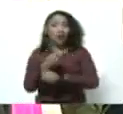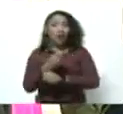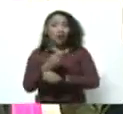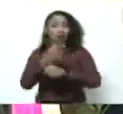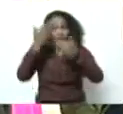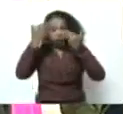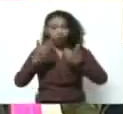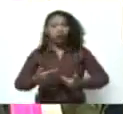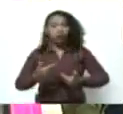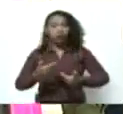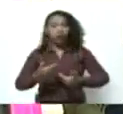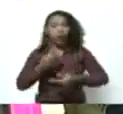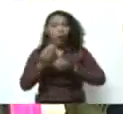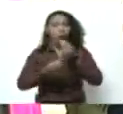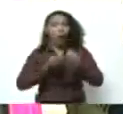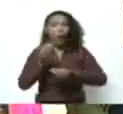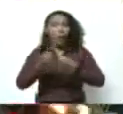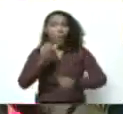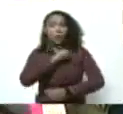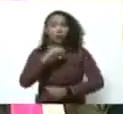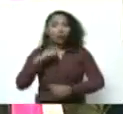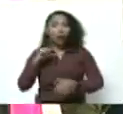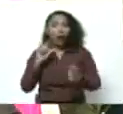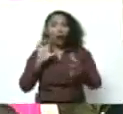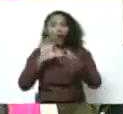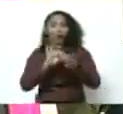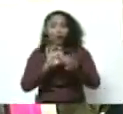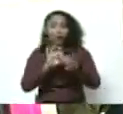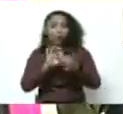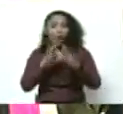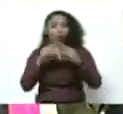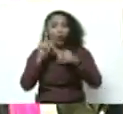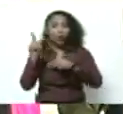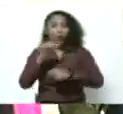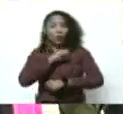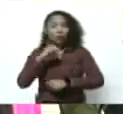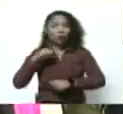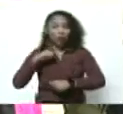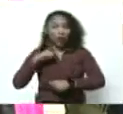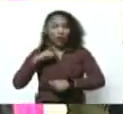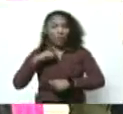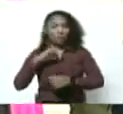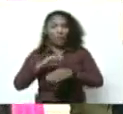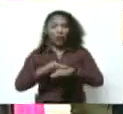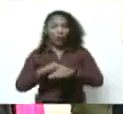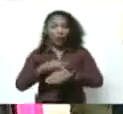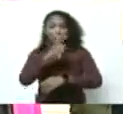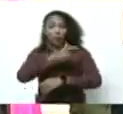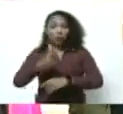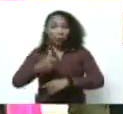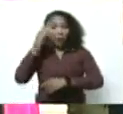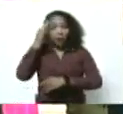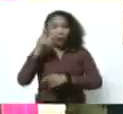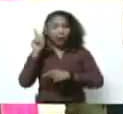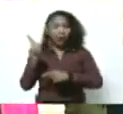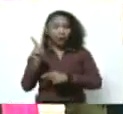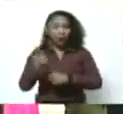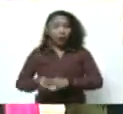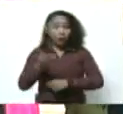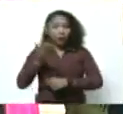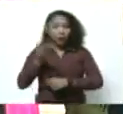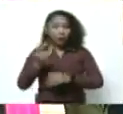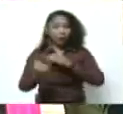ser, como persona vinculada a todo este personal médico, civil y militar de estos